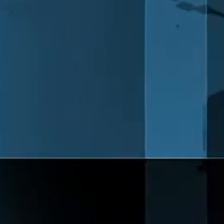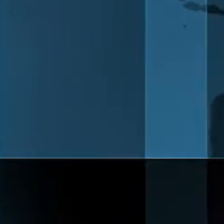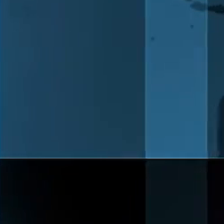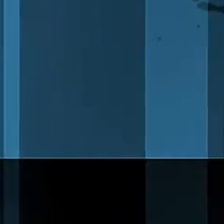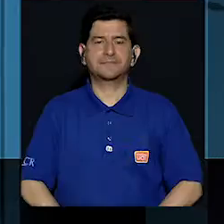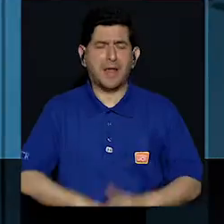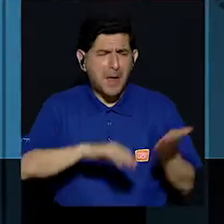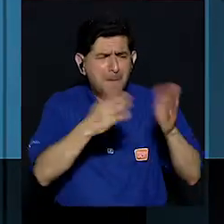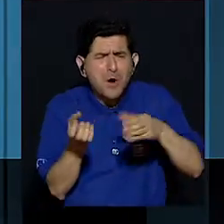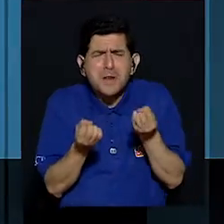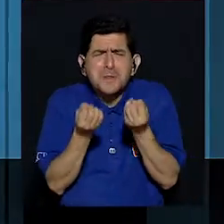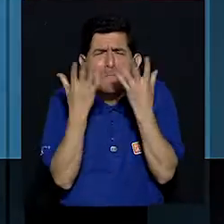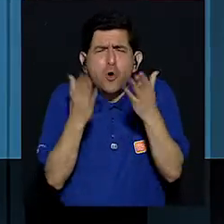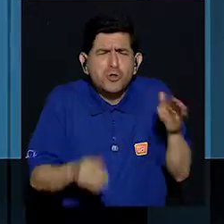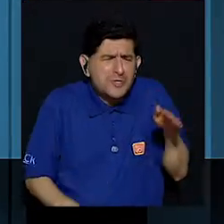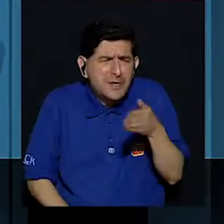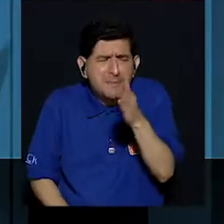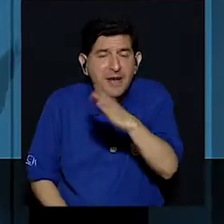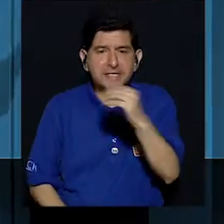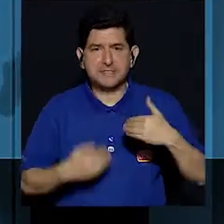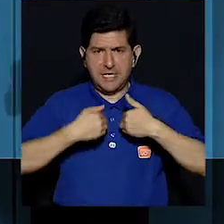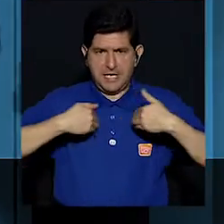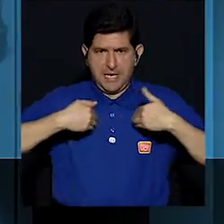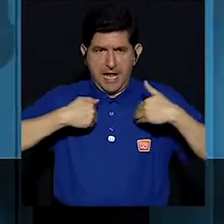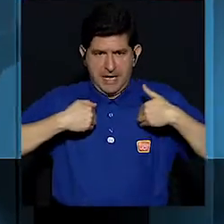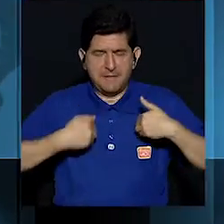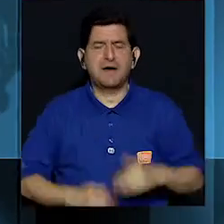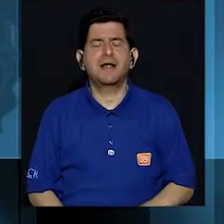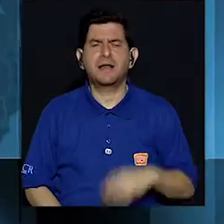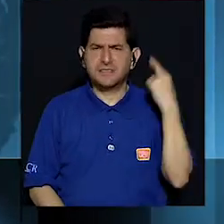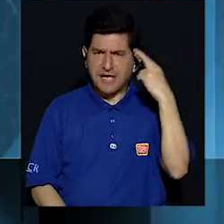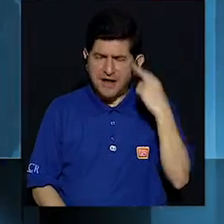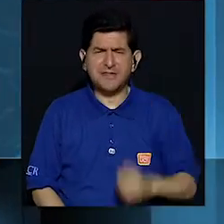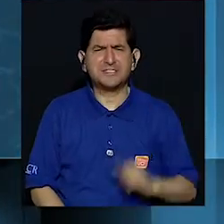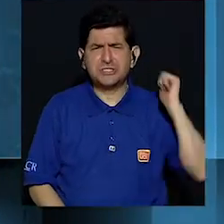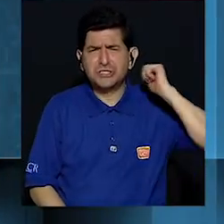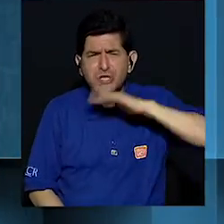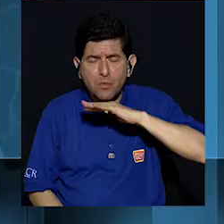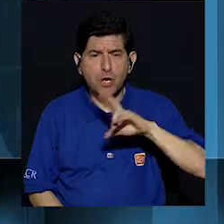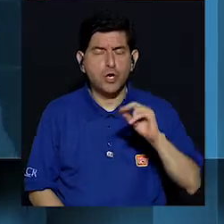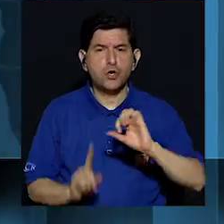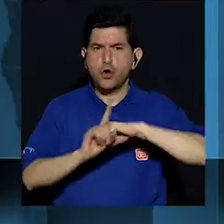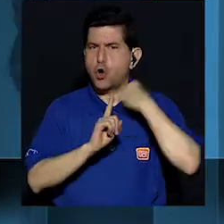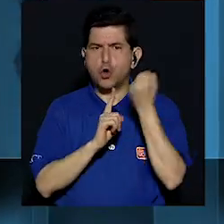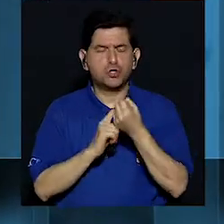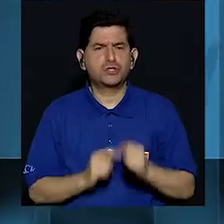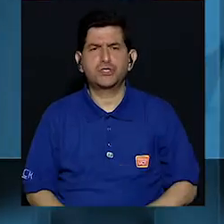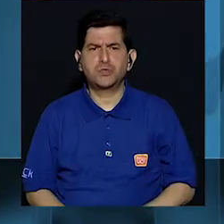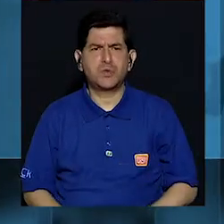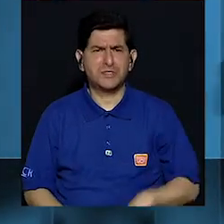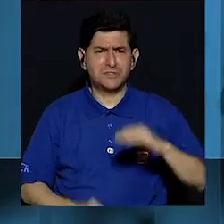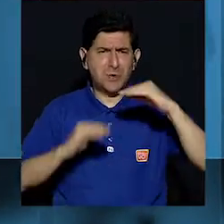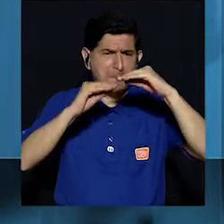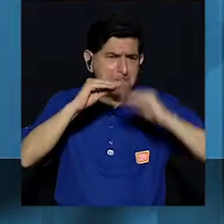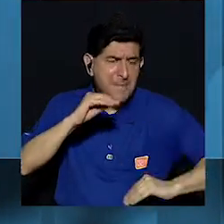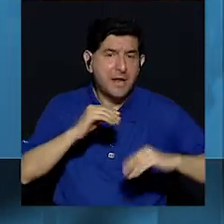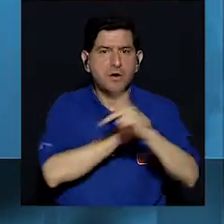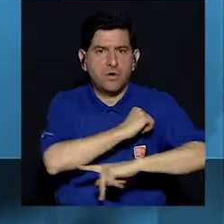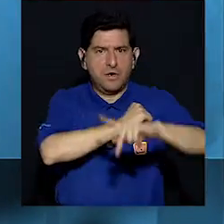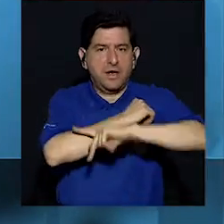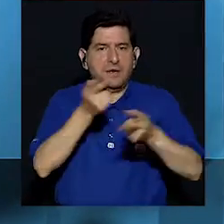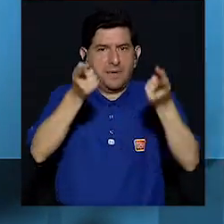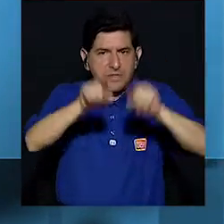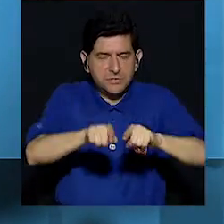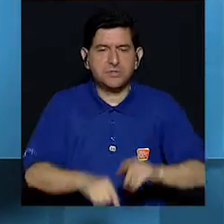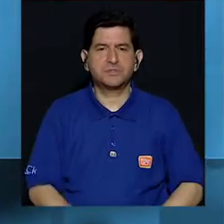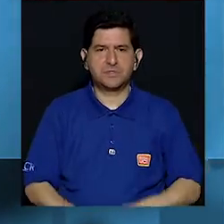La muerte masiva de peces y fauna acuática por contaminación no es un hecho aislado en nuestro país. En un